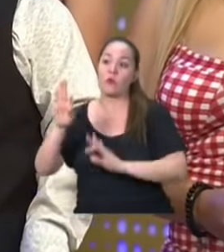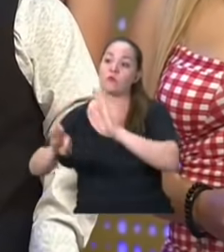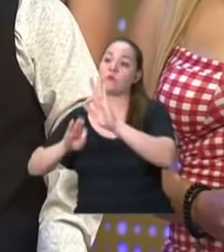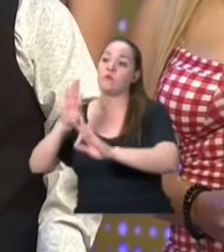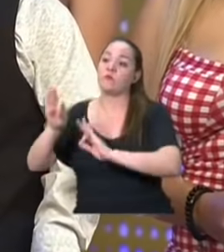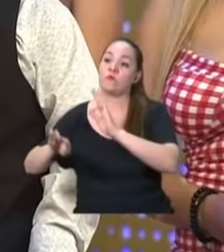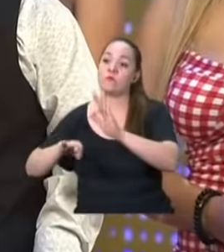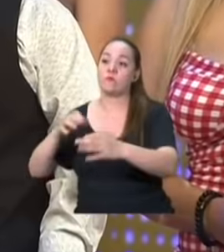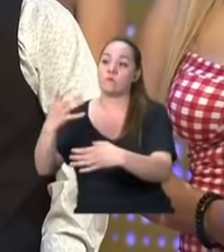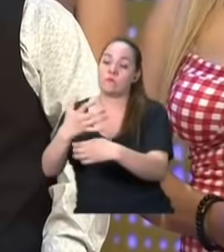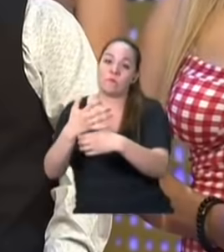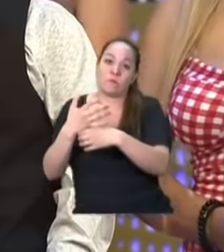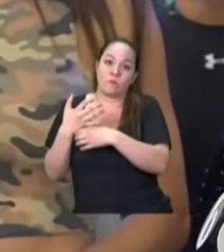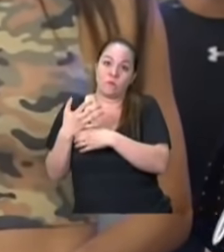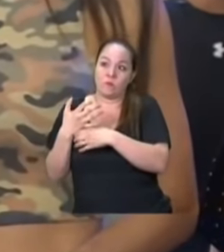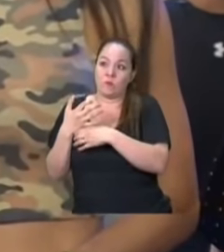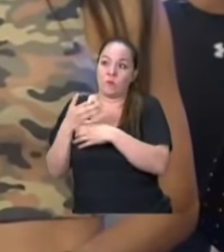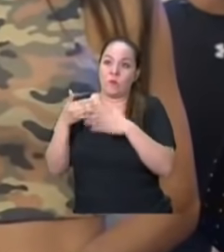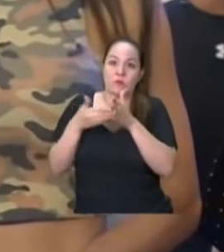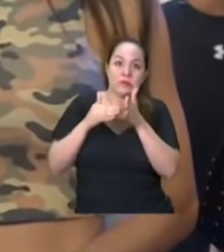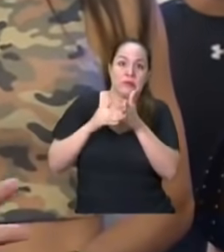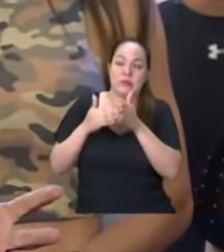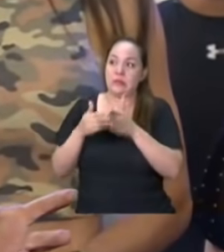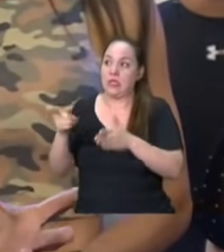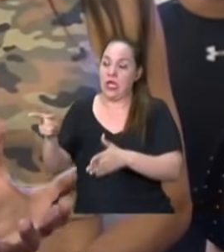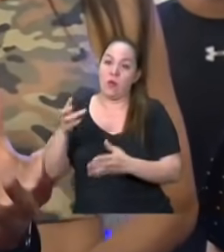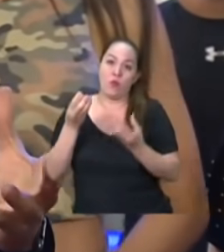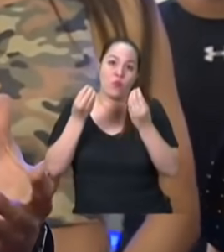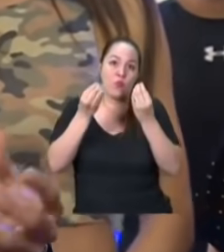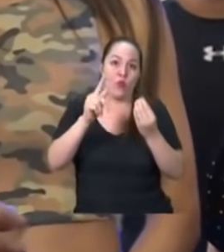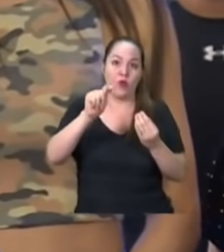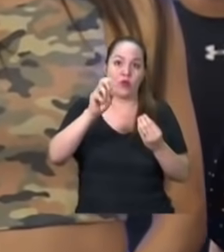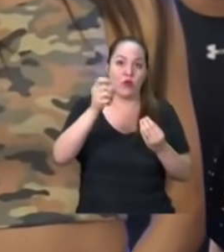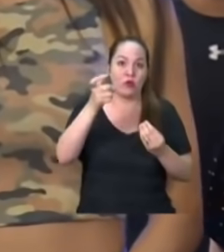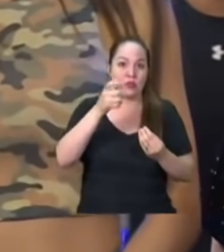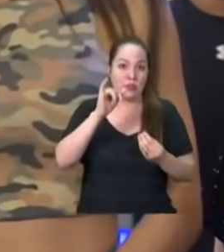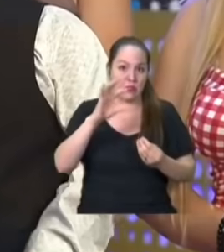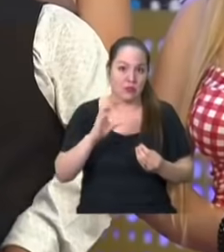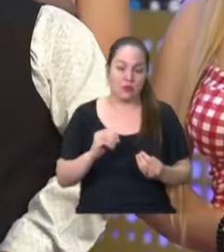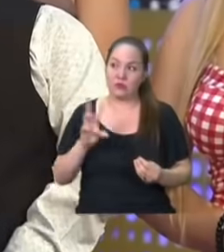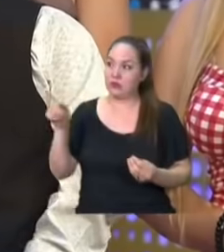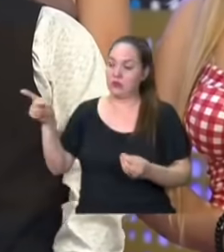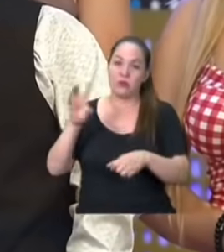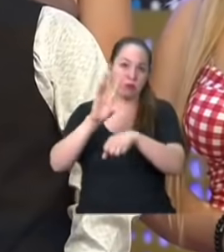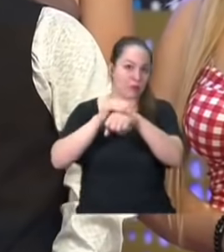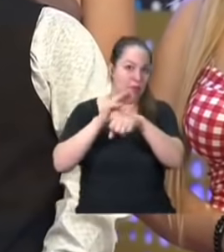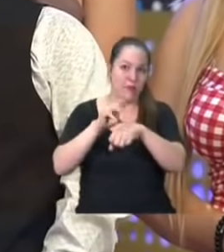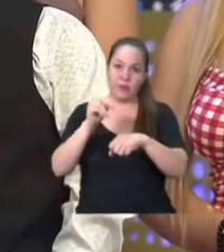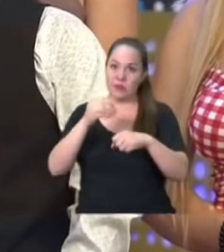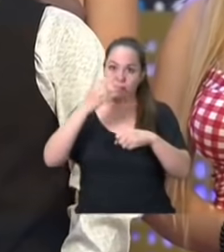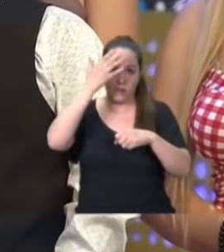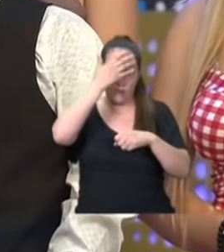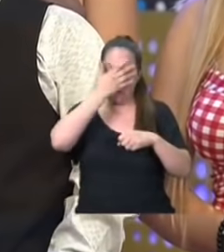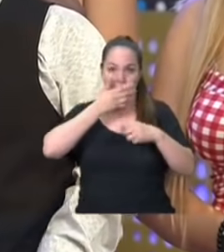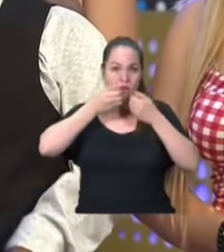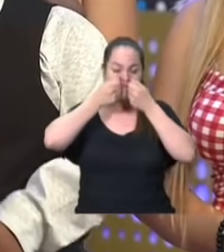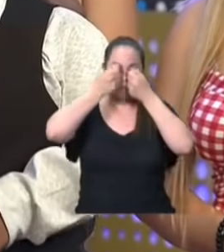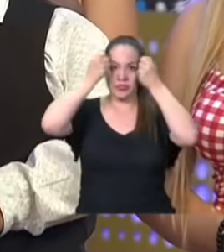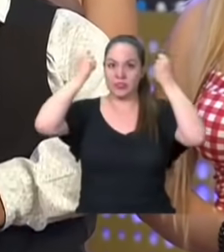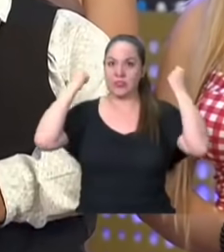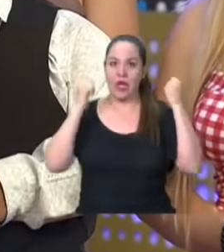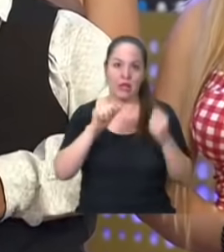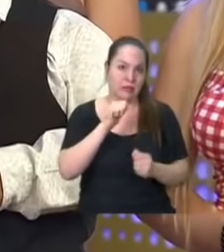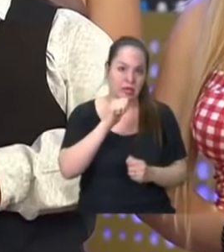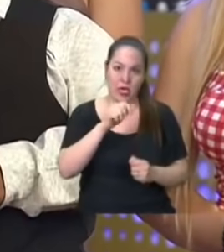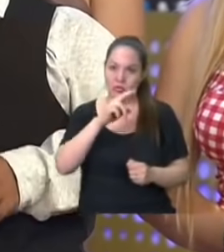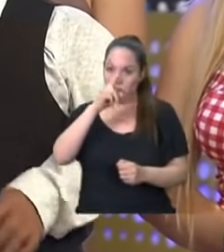Es muy tóxico. ¿Es muy tóxico? Sí. ¿No deja ni siquiera que muestre su rostro? No me da permiso de que muestre la